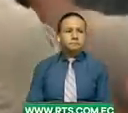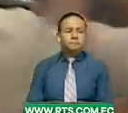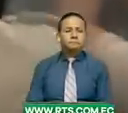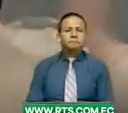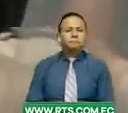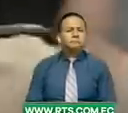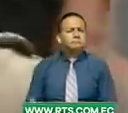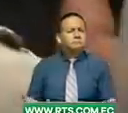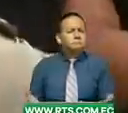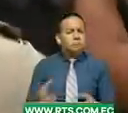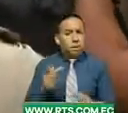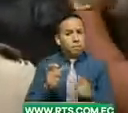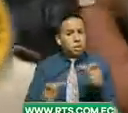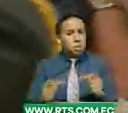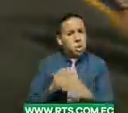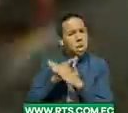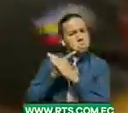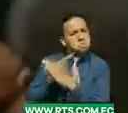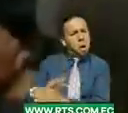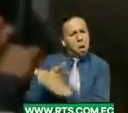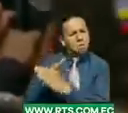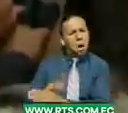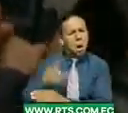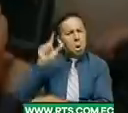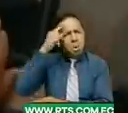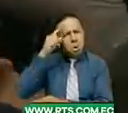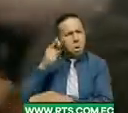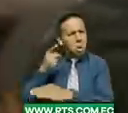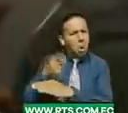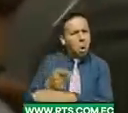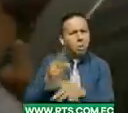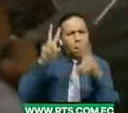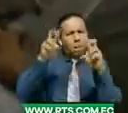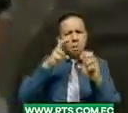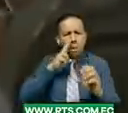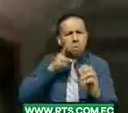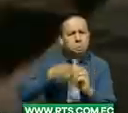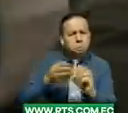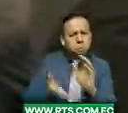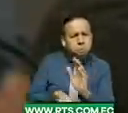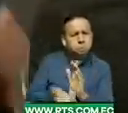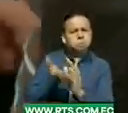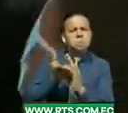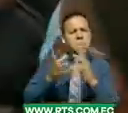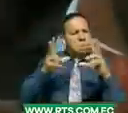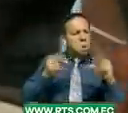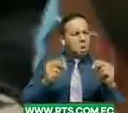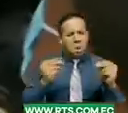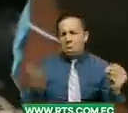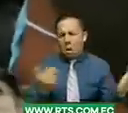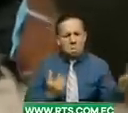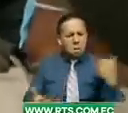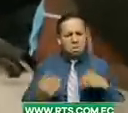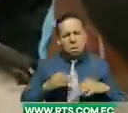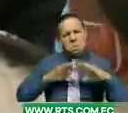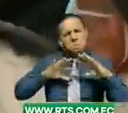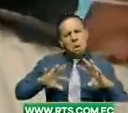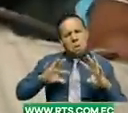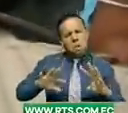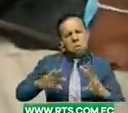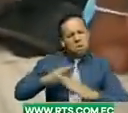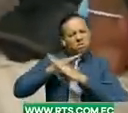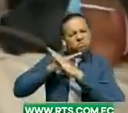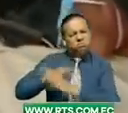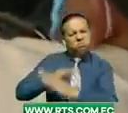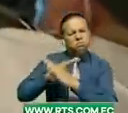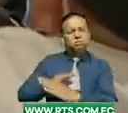El rechazo del alza de combustibles por parte de organizaciones sociales se evidenció este martes 26 de octubre en